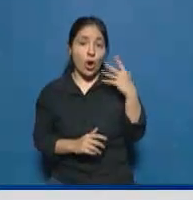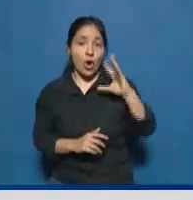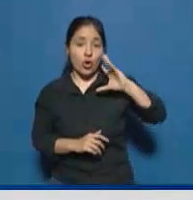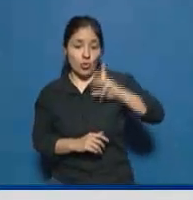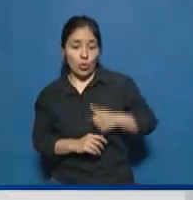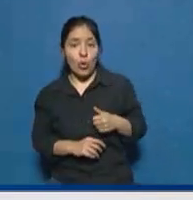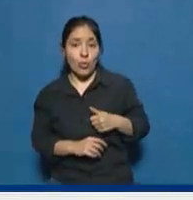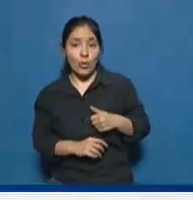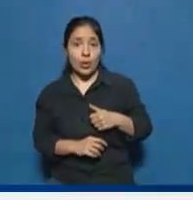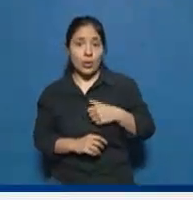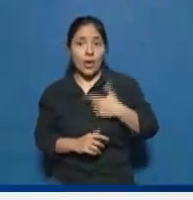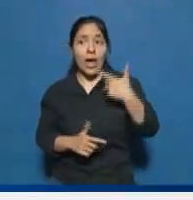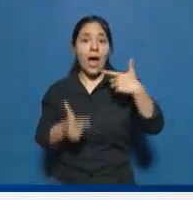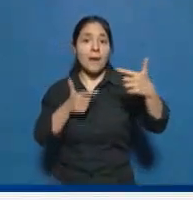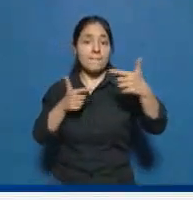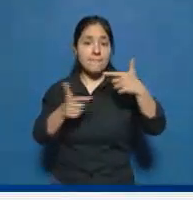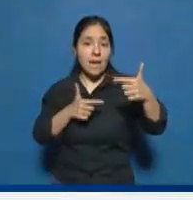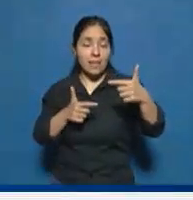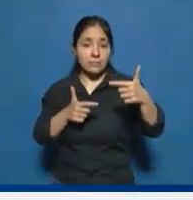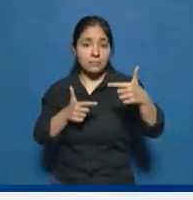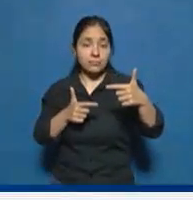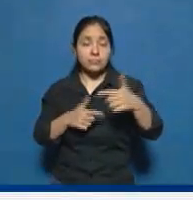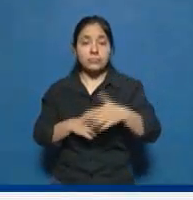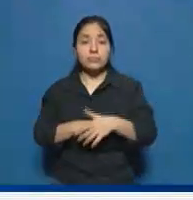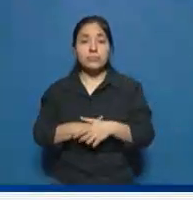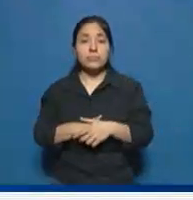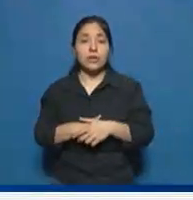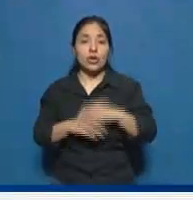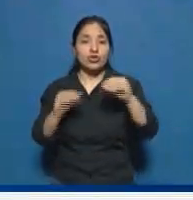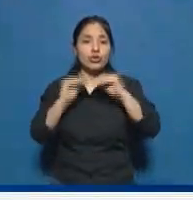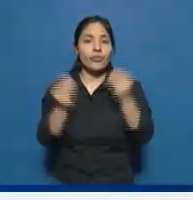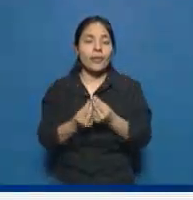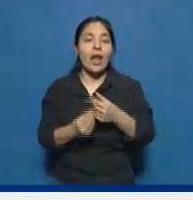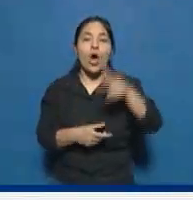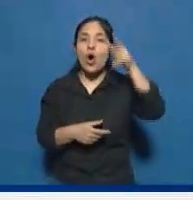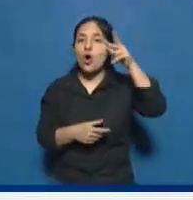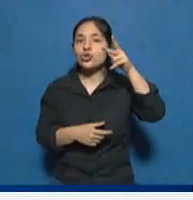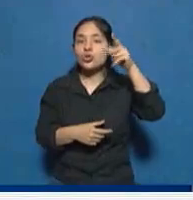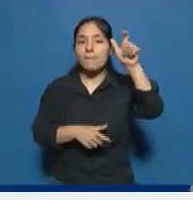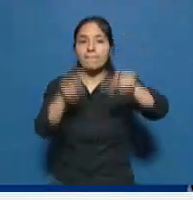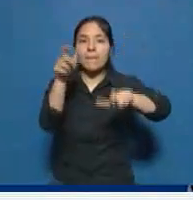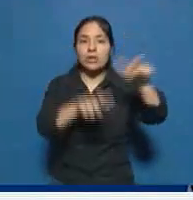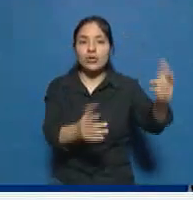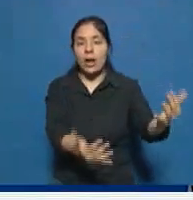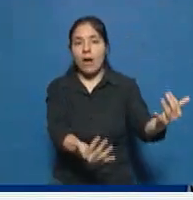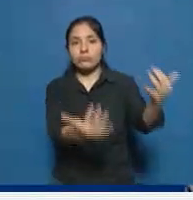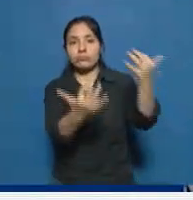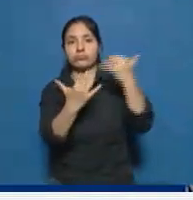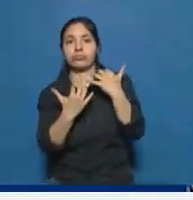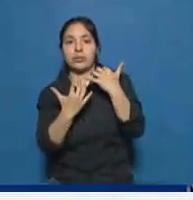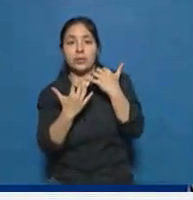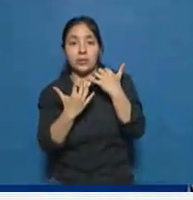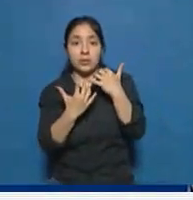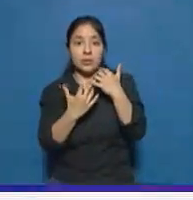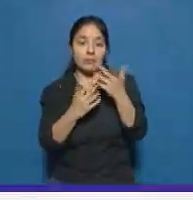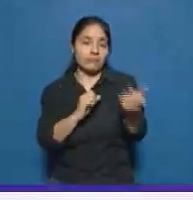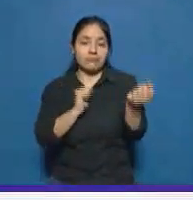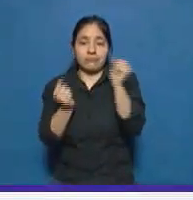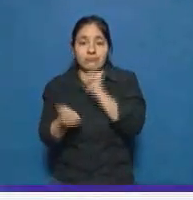robo a mano armada de 8 sujetos que entraron y redujeron al